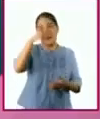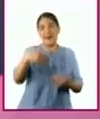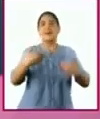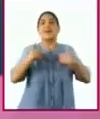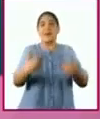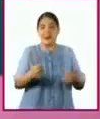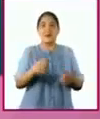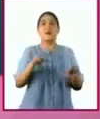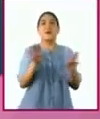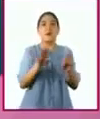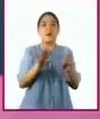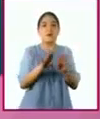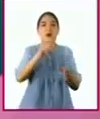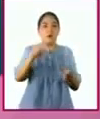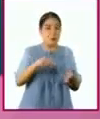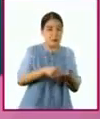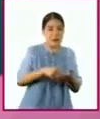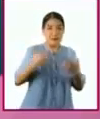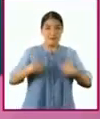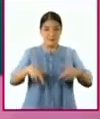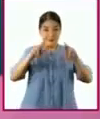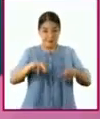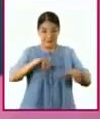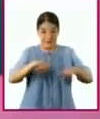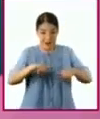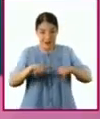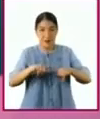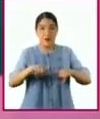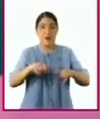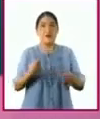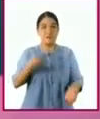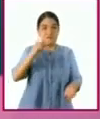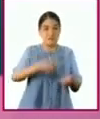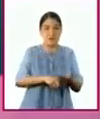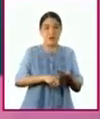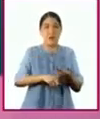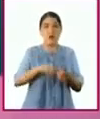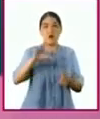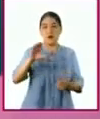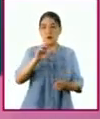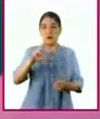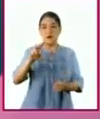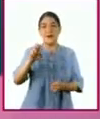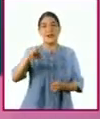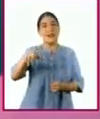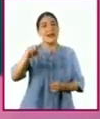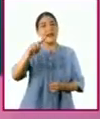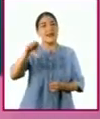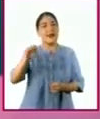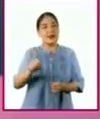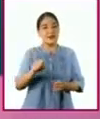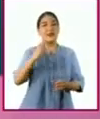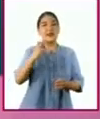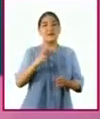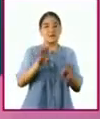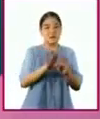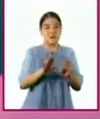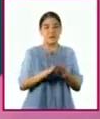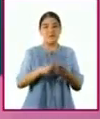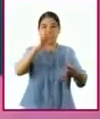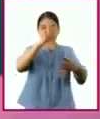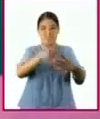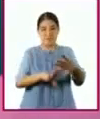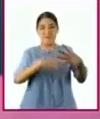dónde se localiza el área representada en el mapa. Deben incluirse las coordenadas geográficas. Estas son